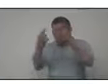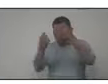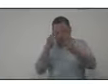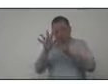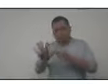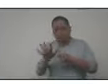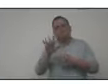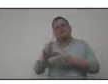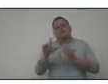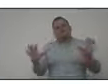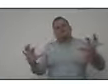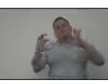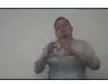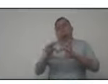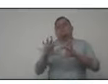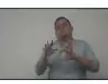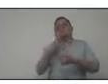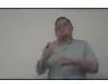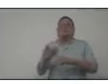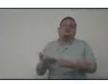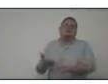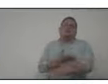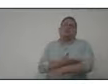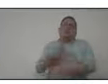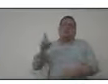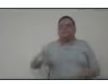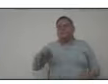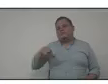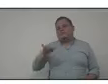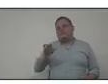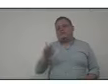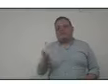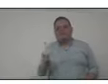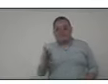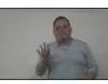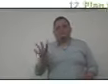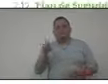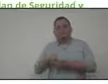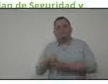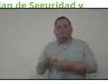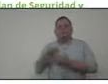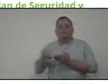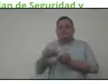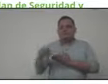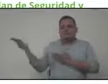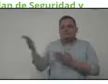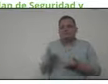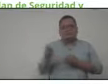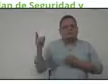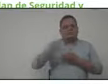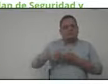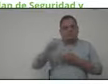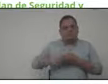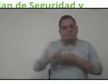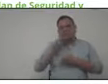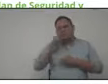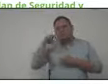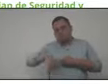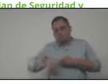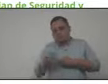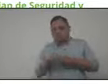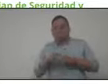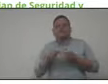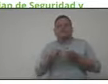Capresoca, como lo decíamos anteriormente, el PINAR, plan de adquisición, el de vacantes, el de recurso humano,